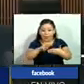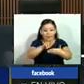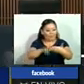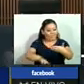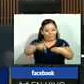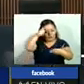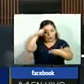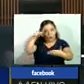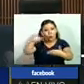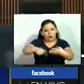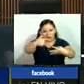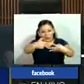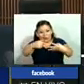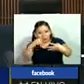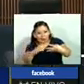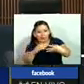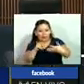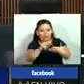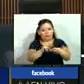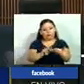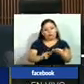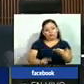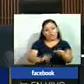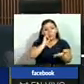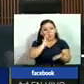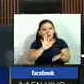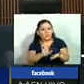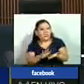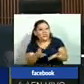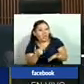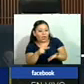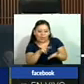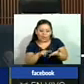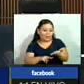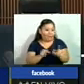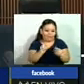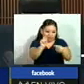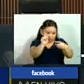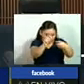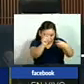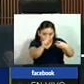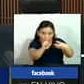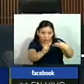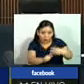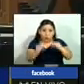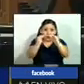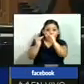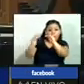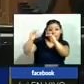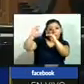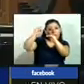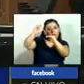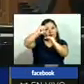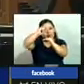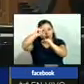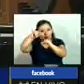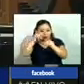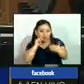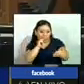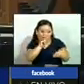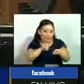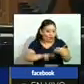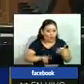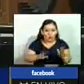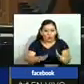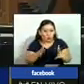inconstitucionalidad documento el documento hace referencias imprecisas a resoluciones de la sala de lo constitucional y que afecta la